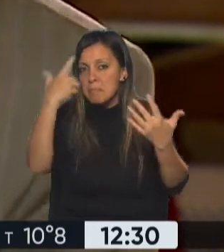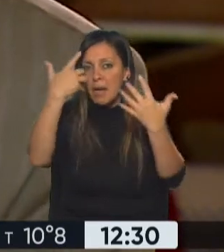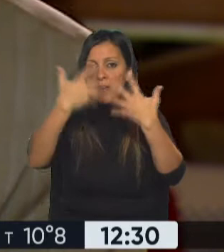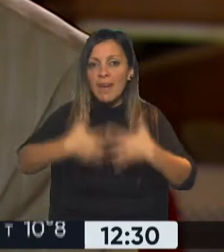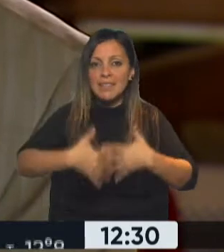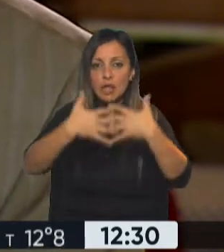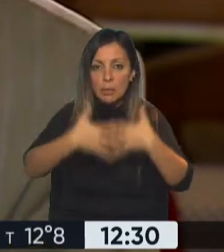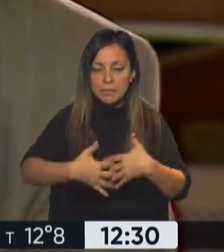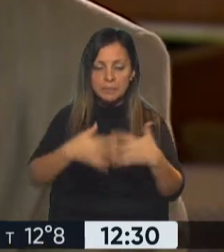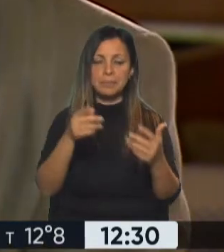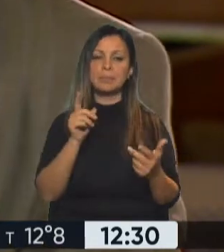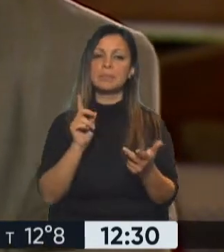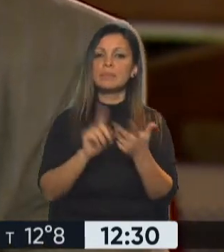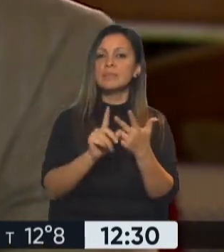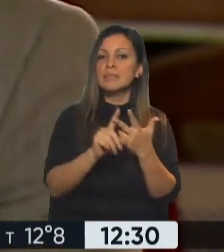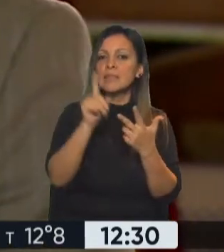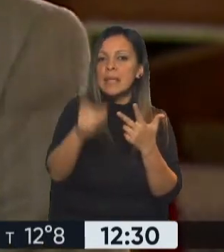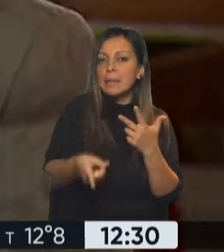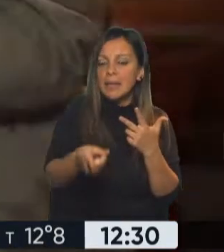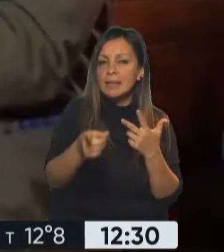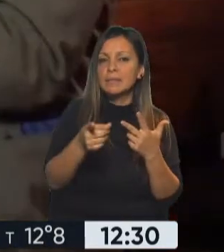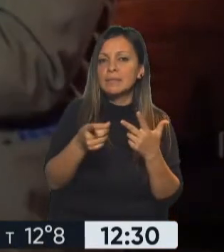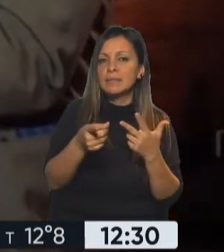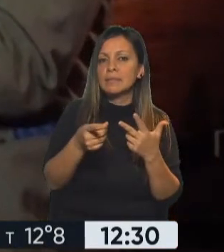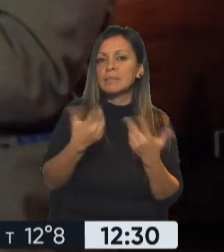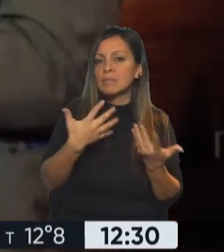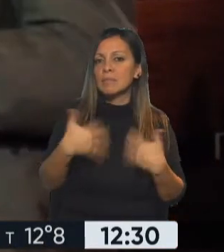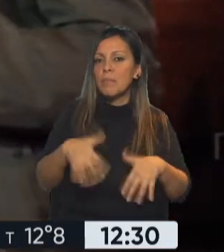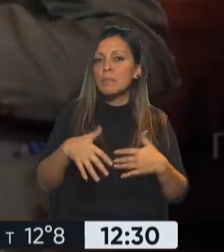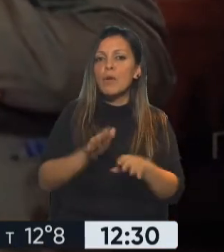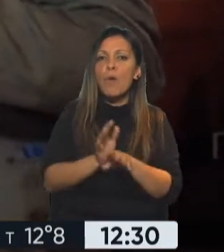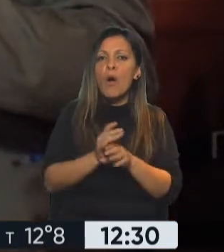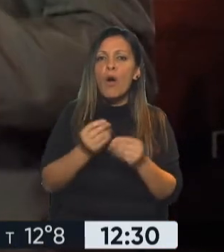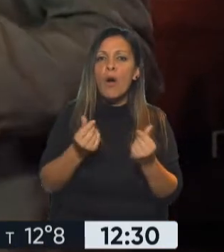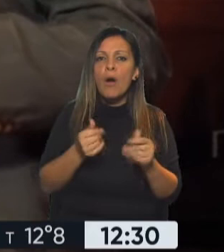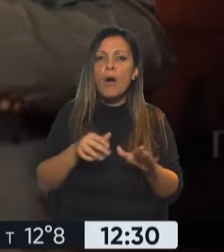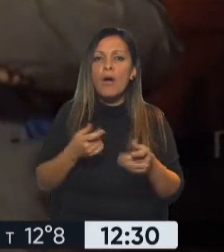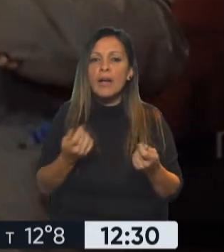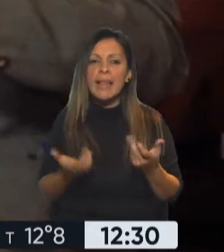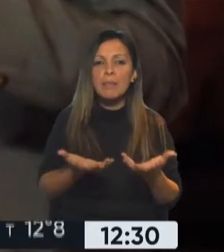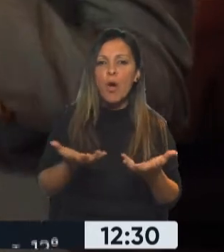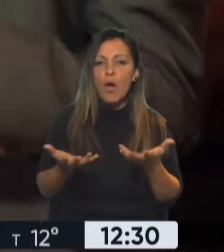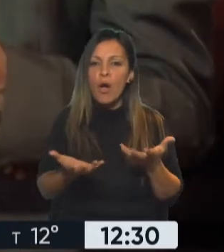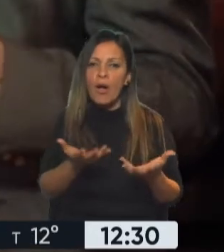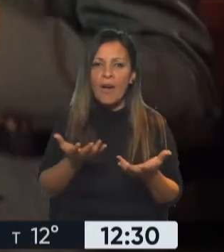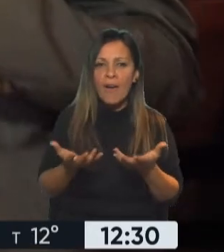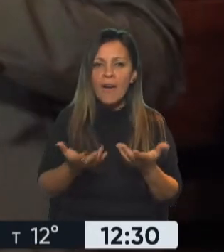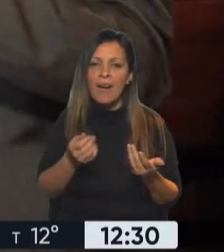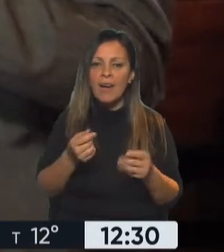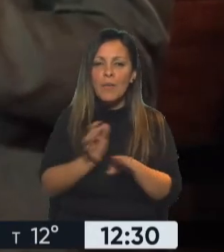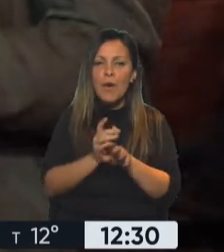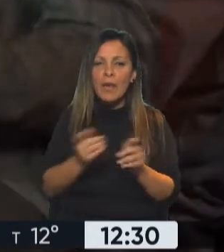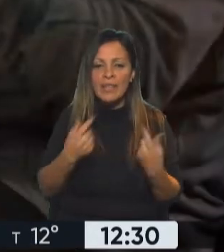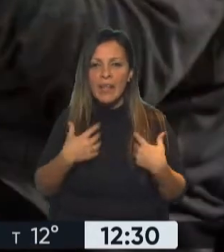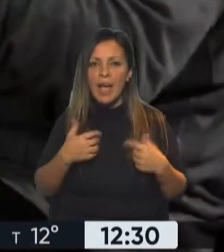una reflexión. Y tercero, mover la patita, que haya como algo que te haga, viste, que te